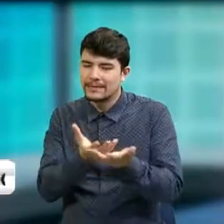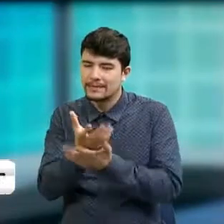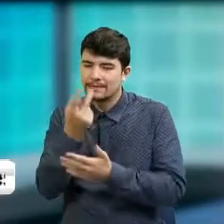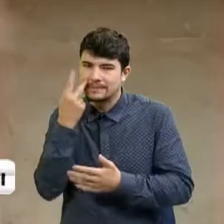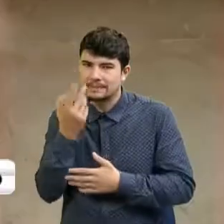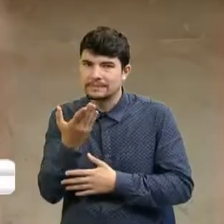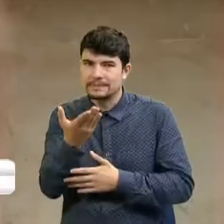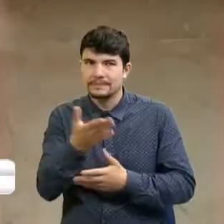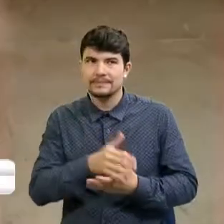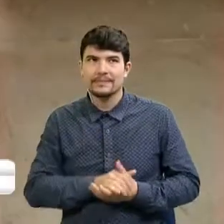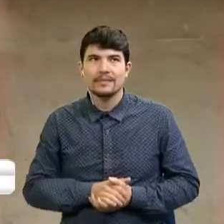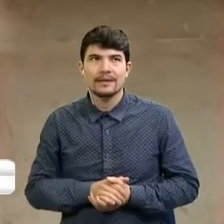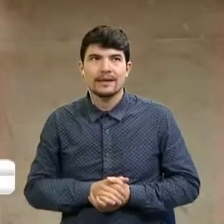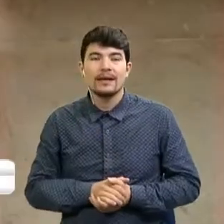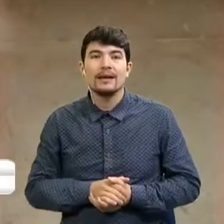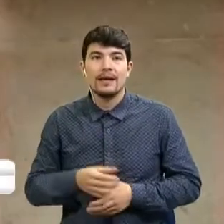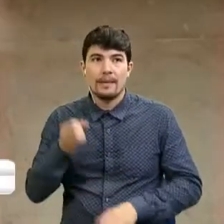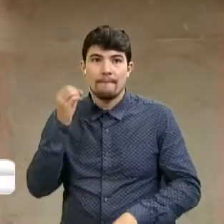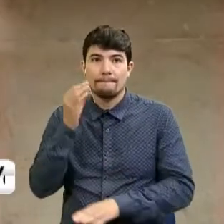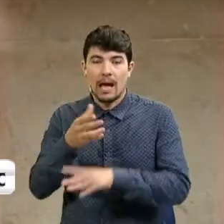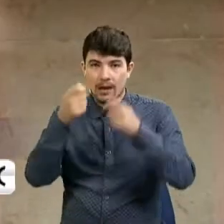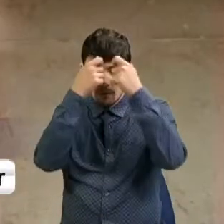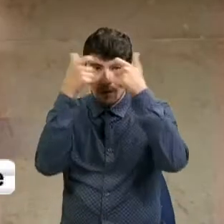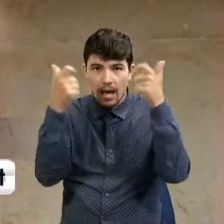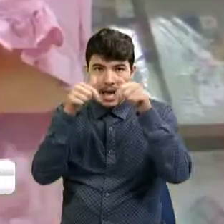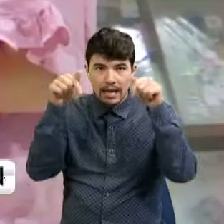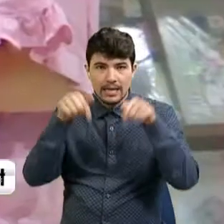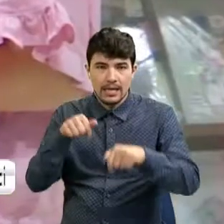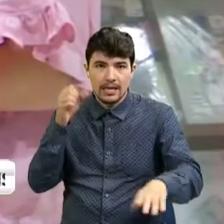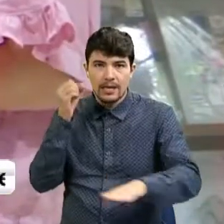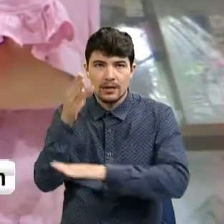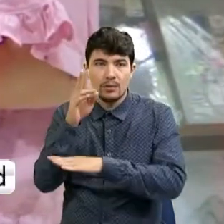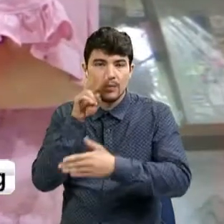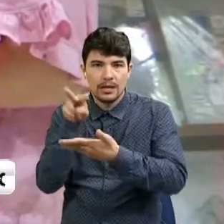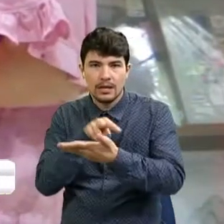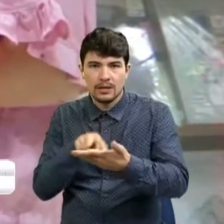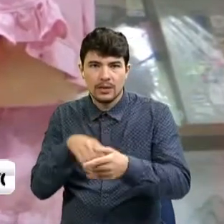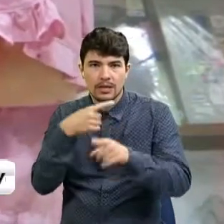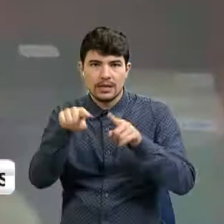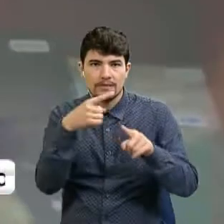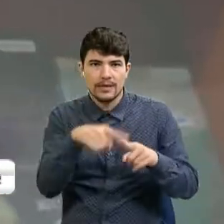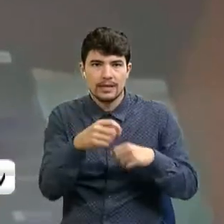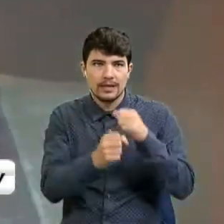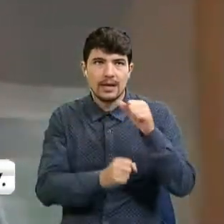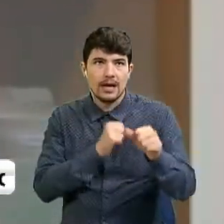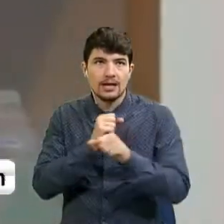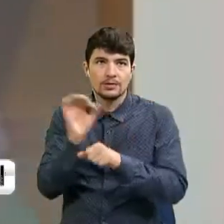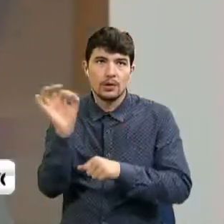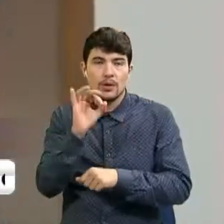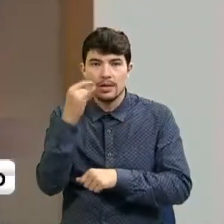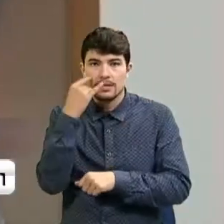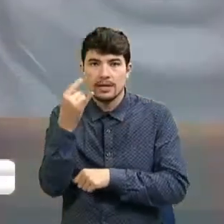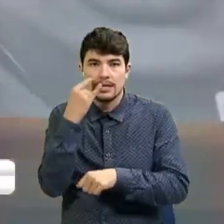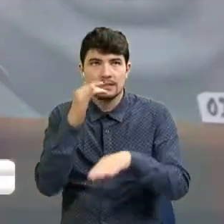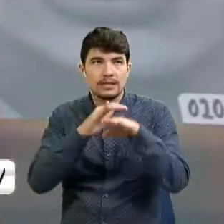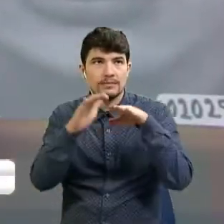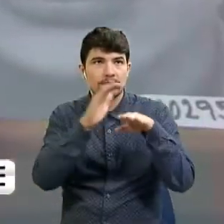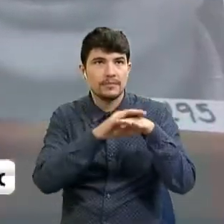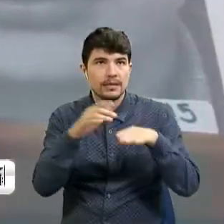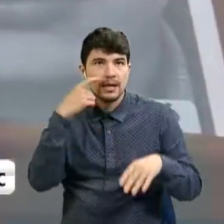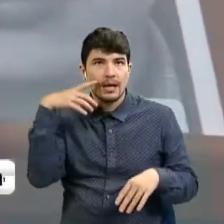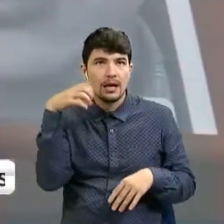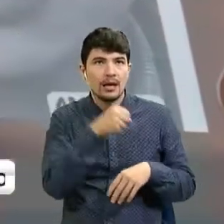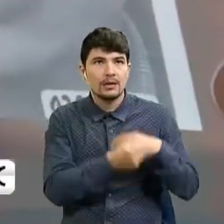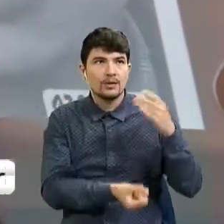trata. El Banco de la República tiene clubes de lectura para diversas edades e intereses que invita a descubrir